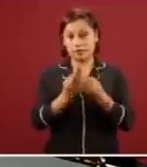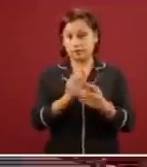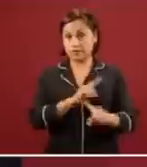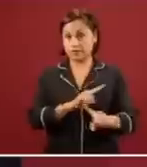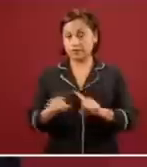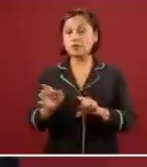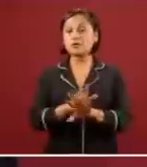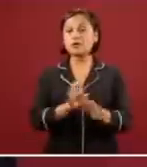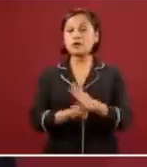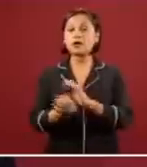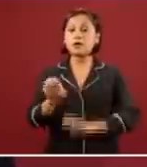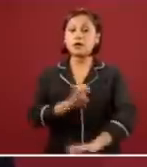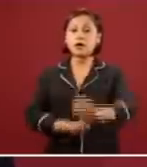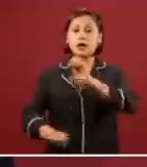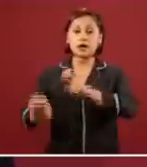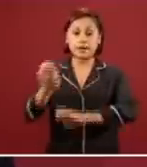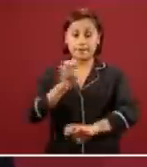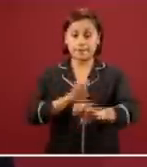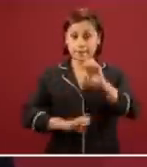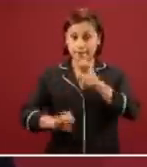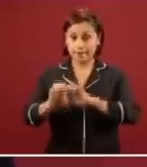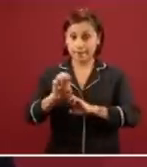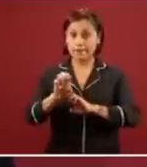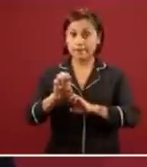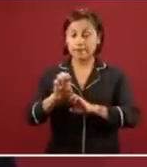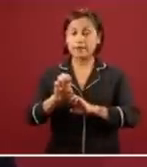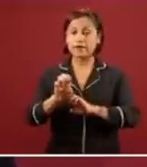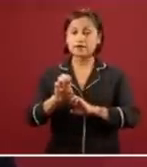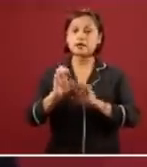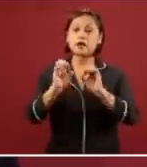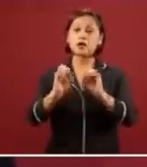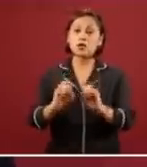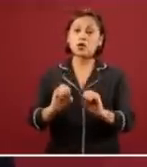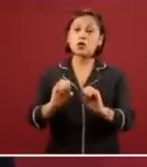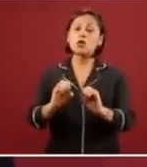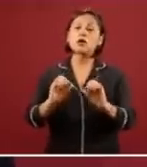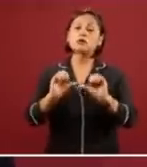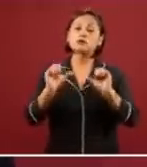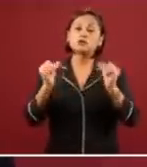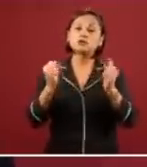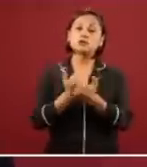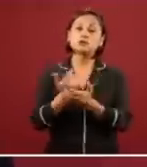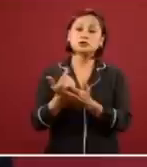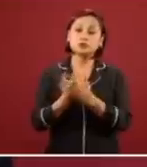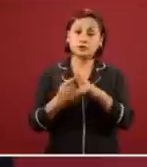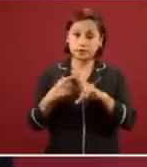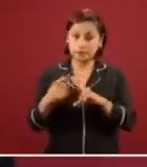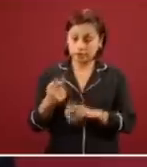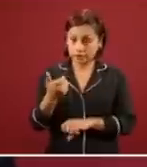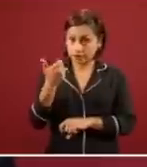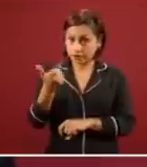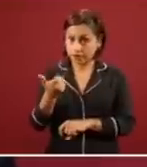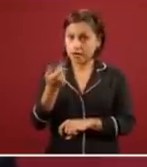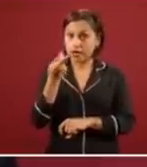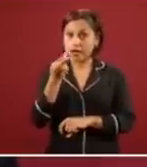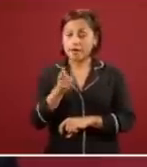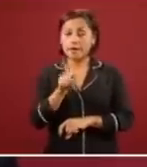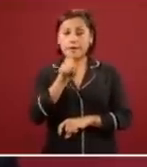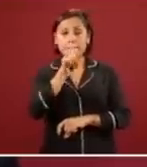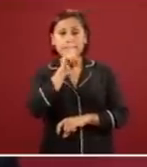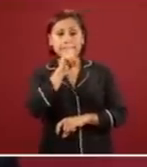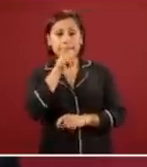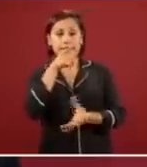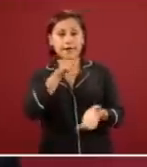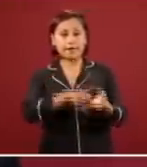empresas fachadas, es decir, la constitución de sociedades mercantiles que no realizan en realidad materialidad de las